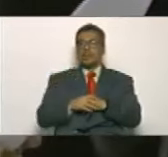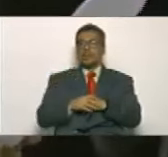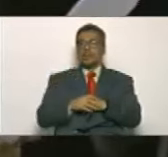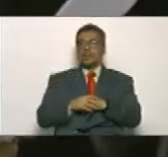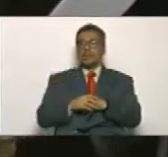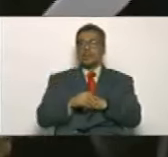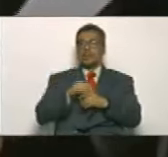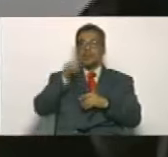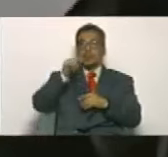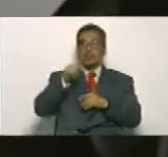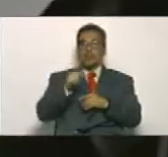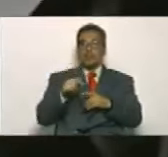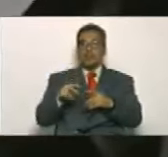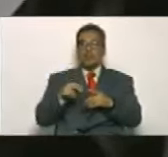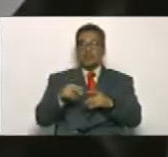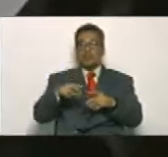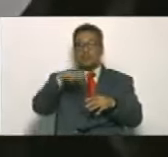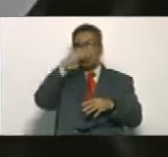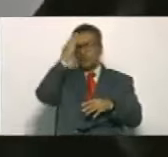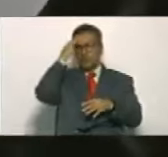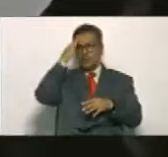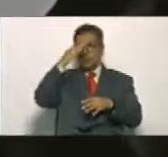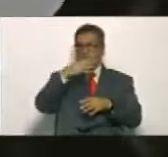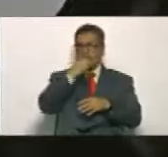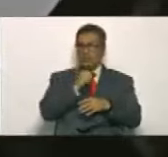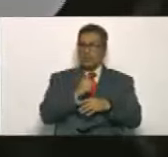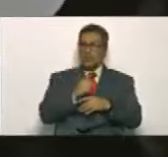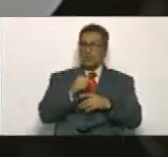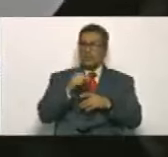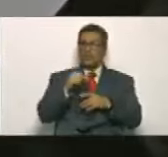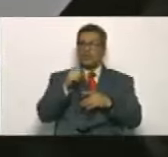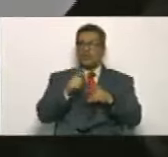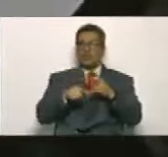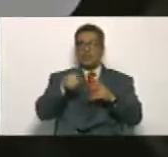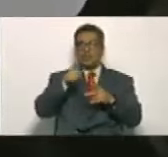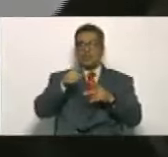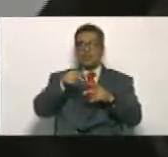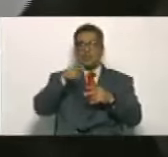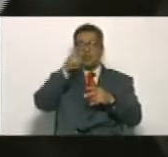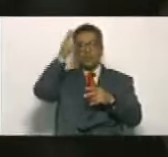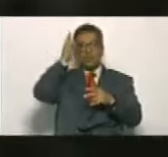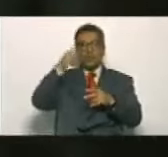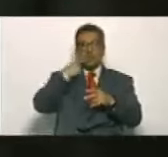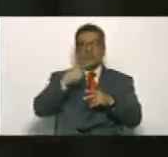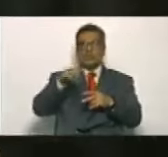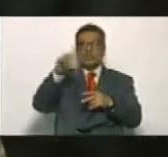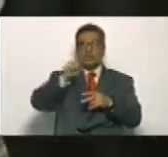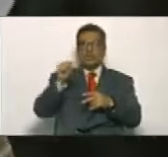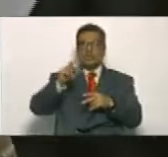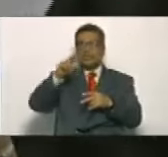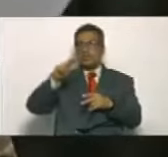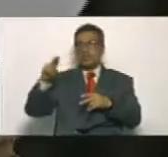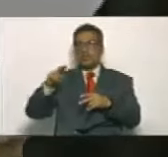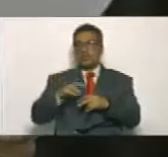Más vale comprender a un indio que a Ovidio, decía Simón